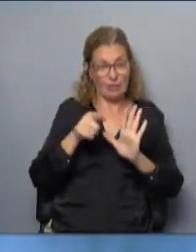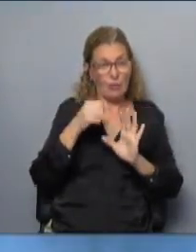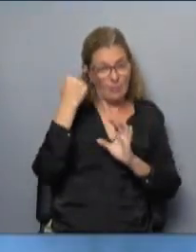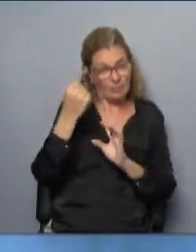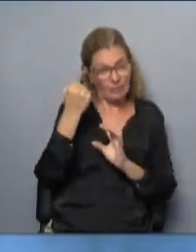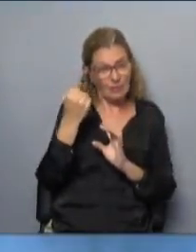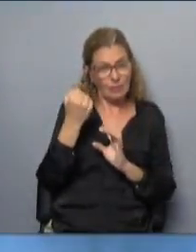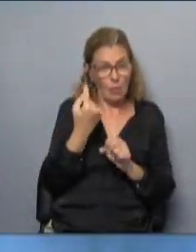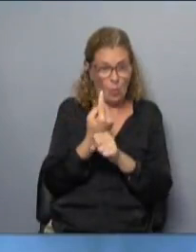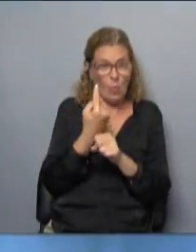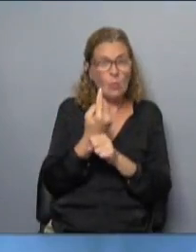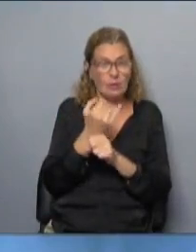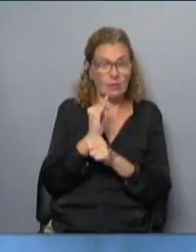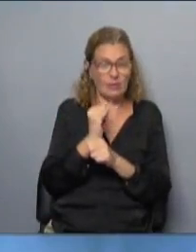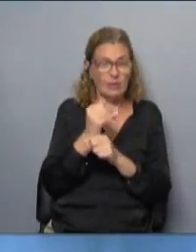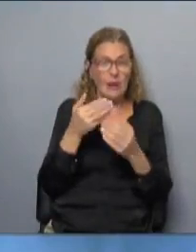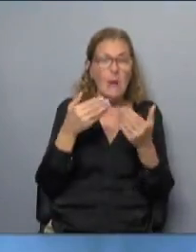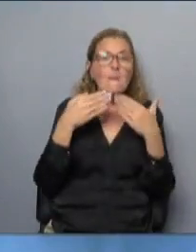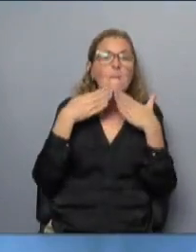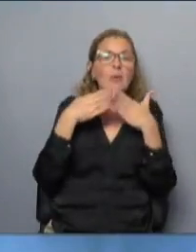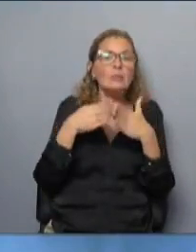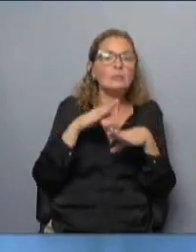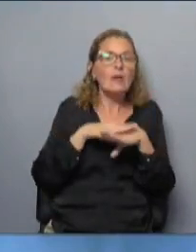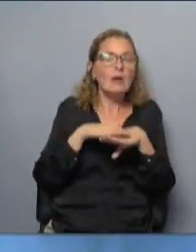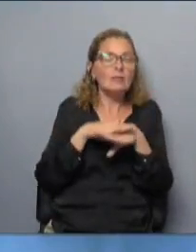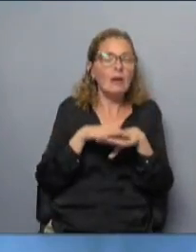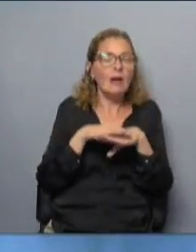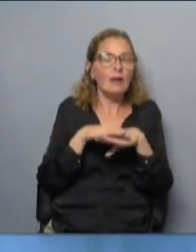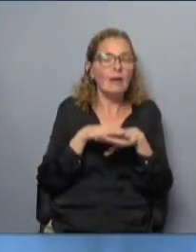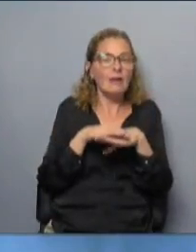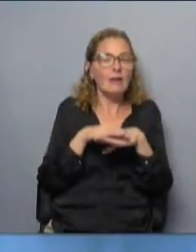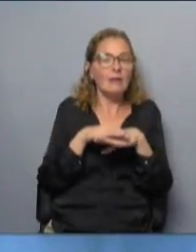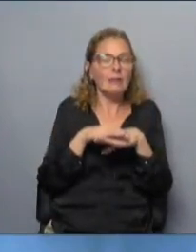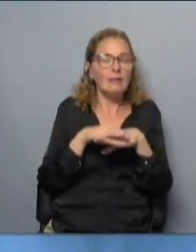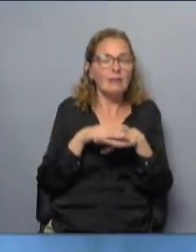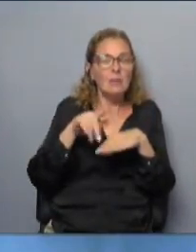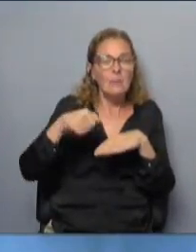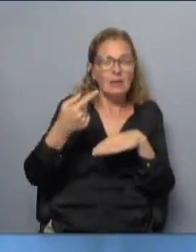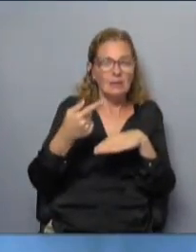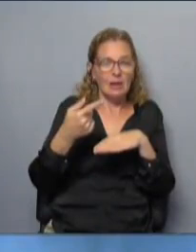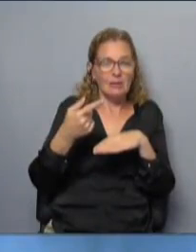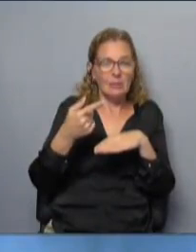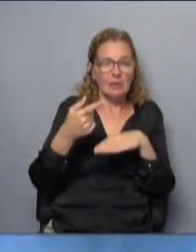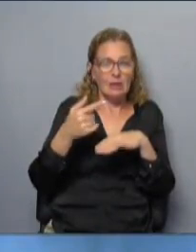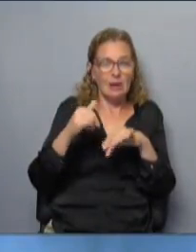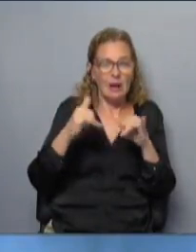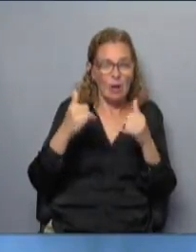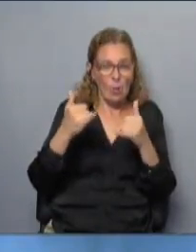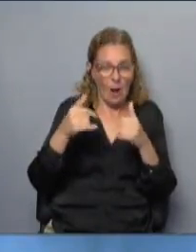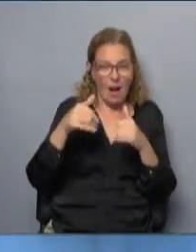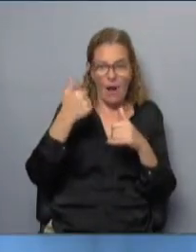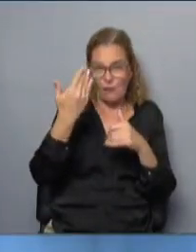una la pregunta básica es sí si mañana va a salir a jugar en la cancha grandes